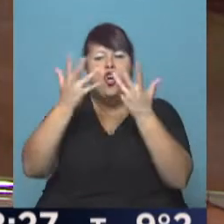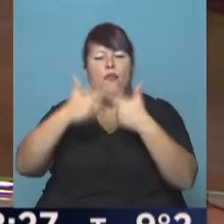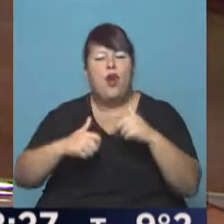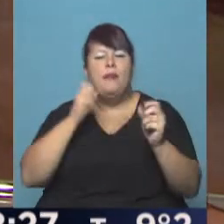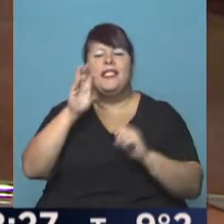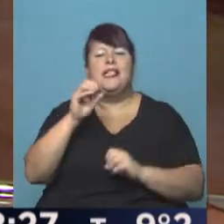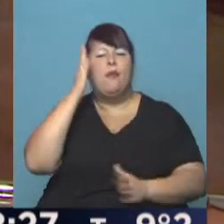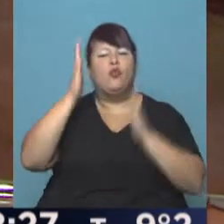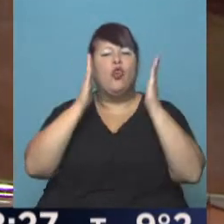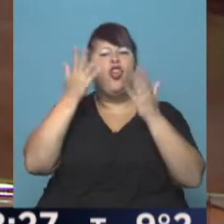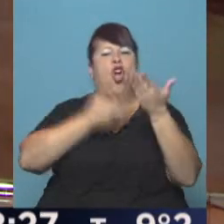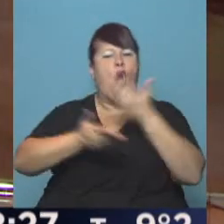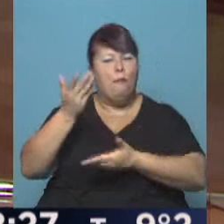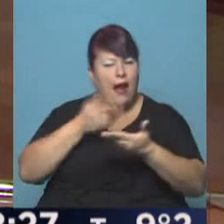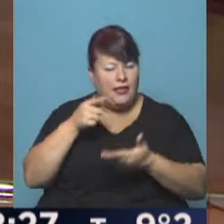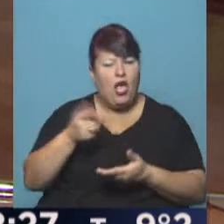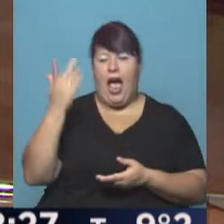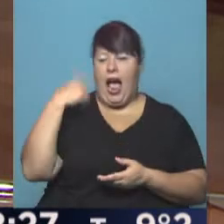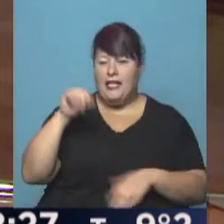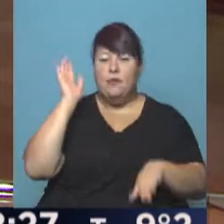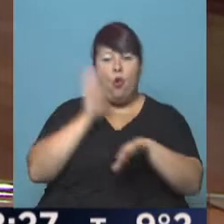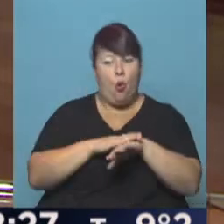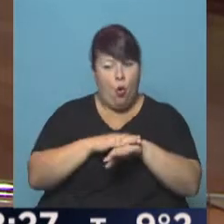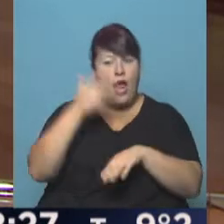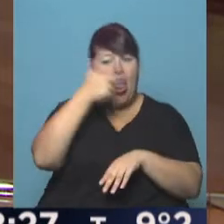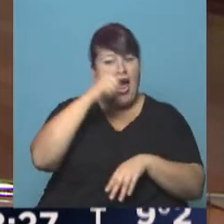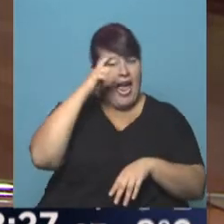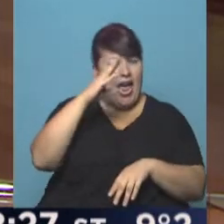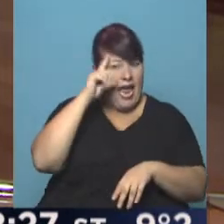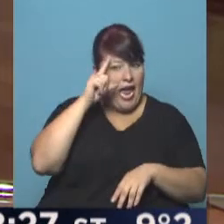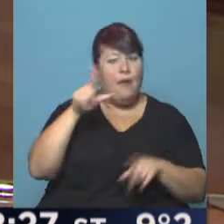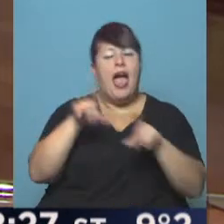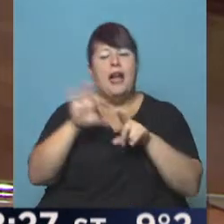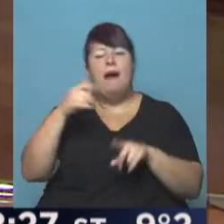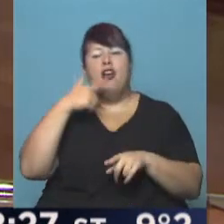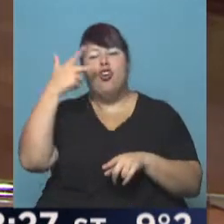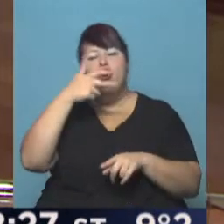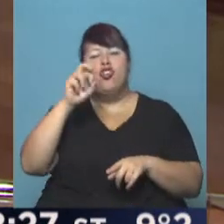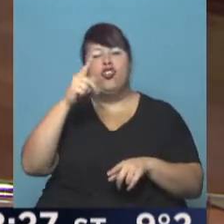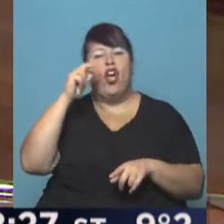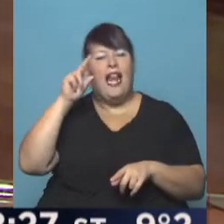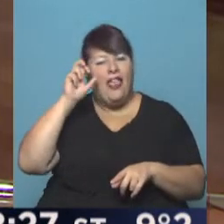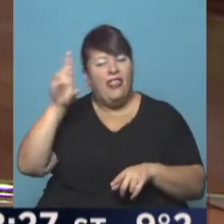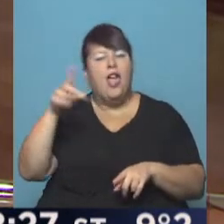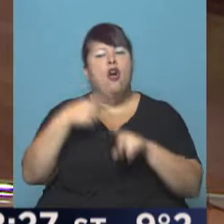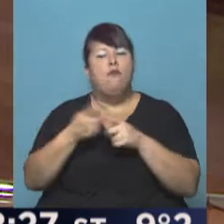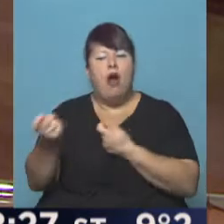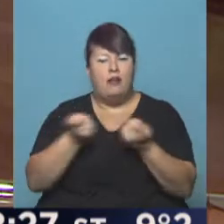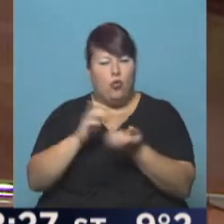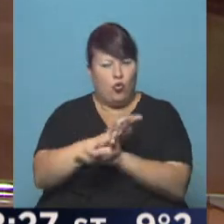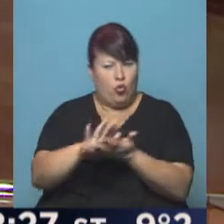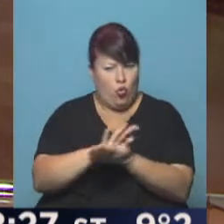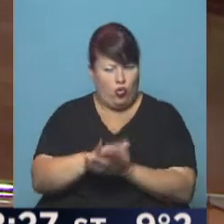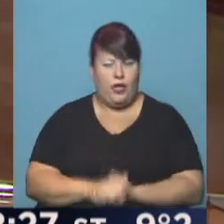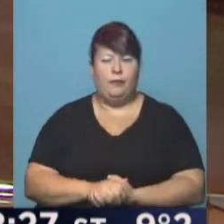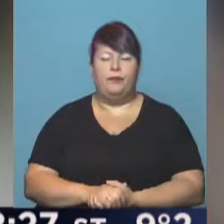Sueños Compartidos. Las últimas horas la justicia procesó a Eve de Bonafini y a los hermanos Joclender por administración